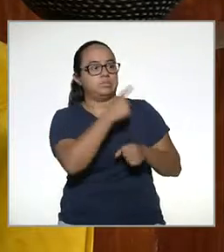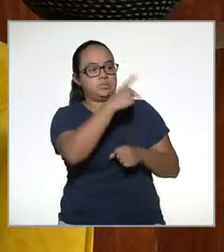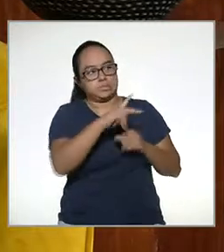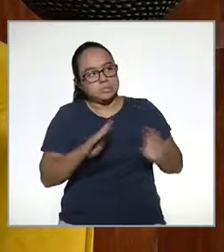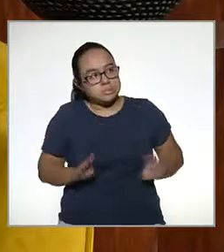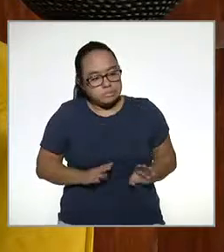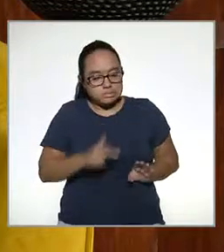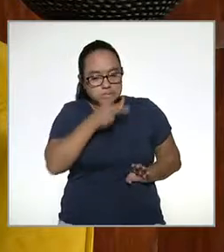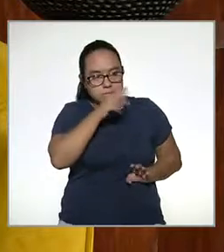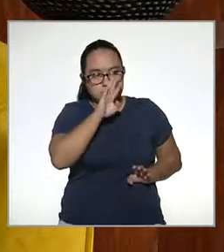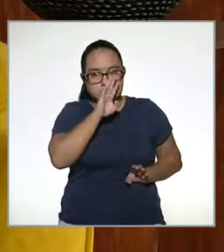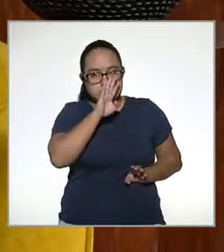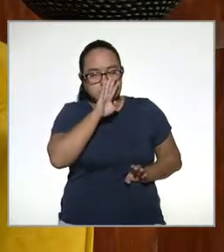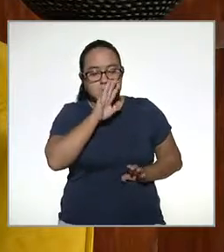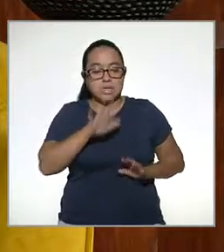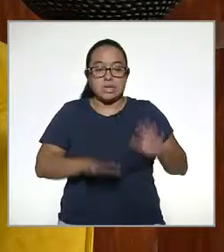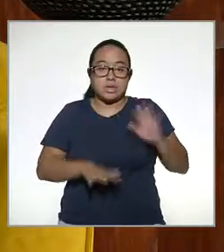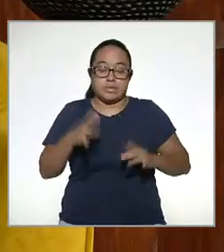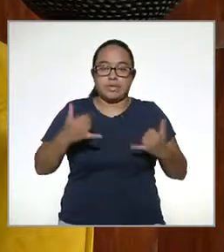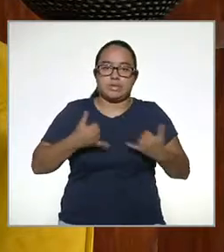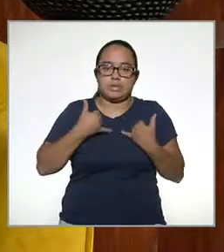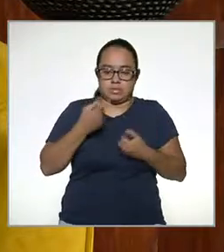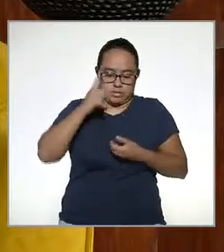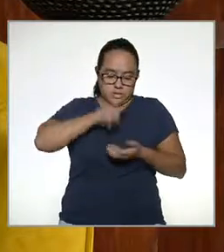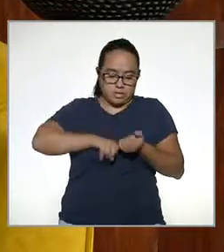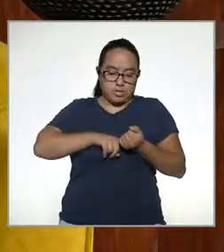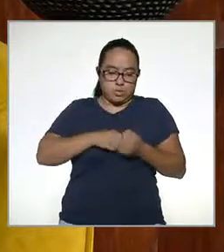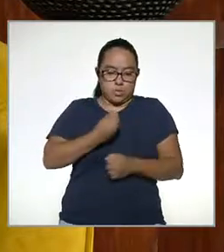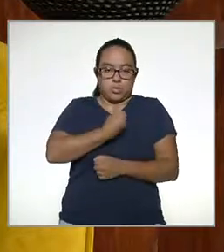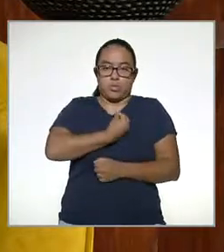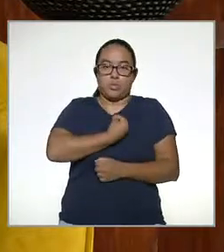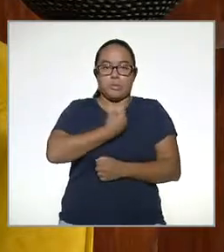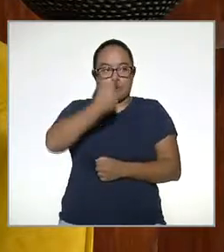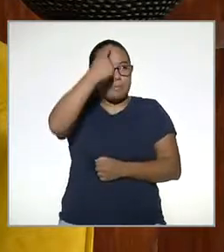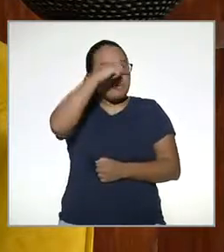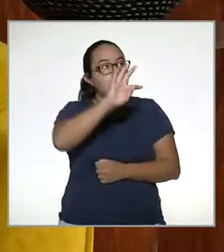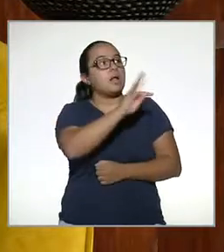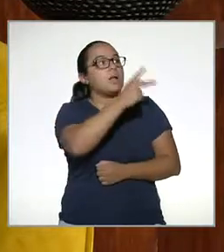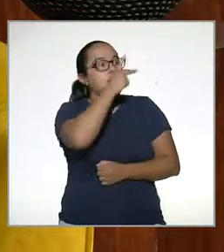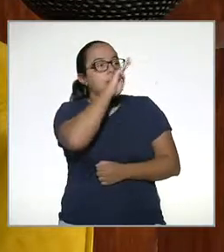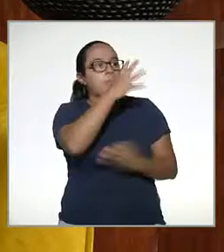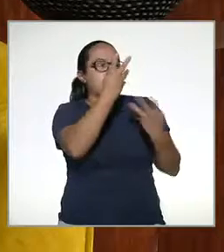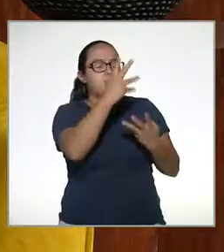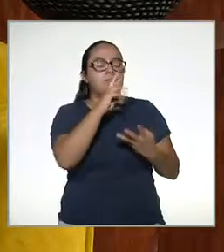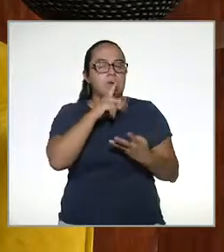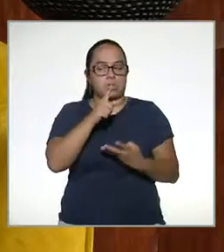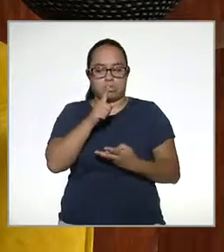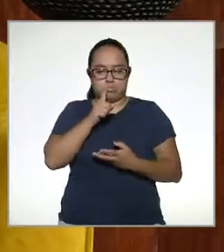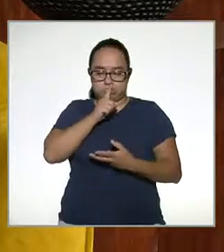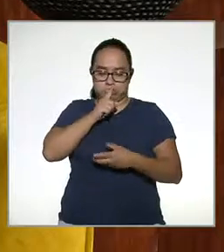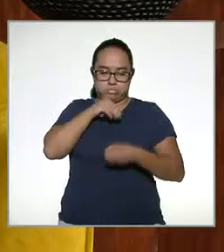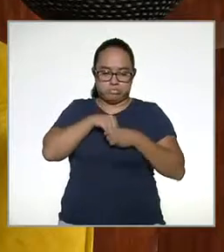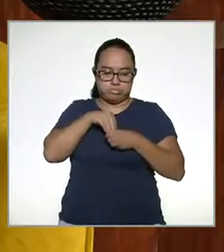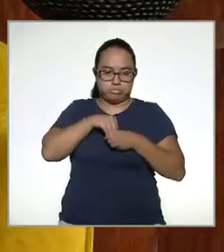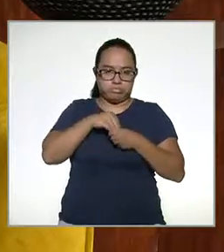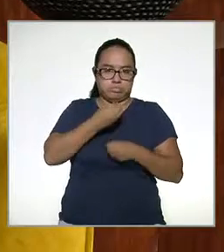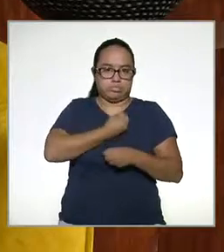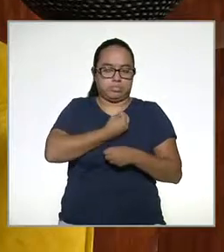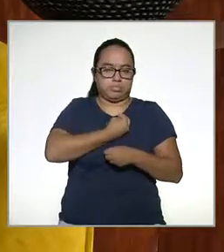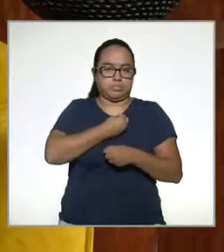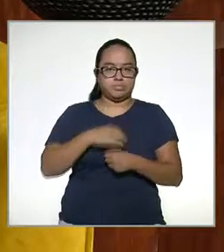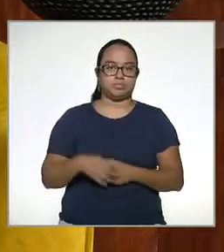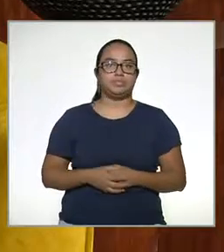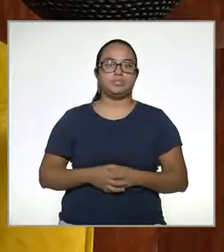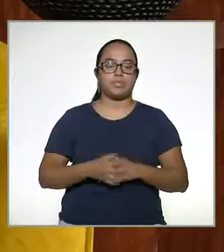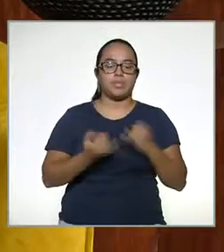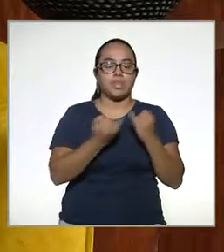decían, bueno, pues a veces los chicos se guardan algo justo por temor también a la respuesta de los padres, ¿no? Y por no frenar